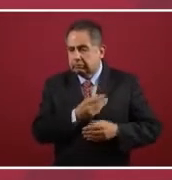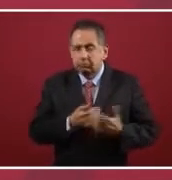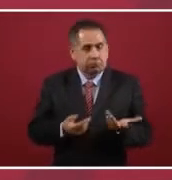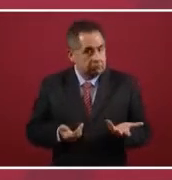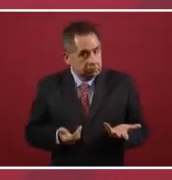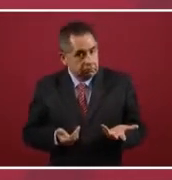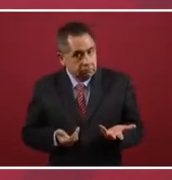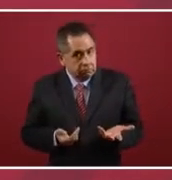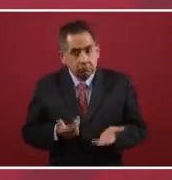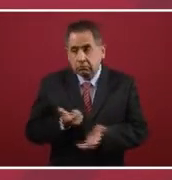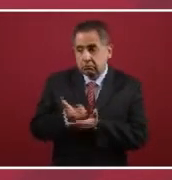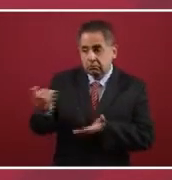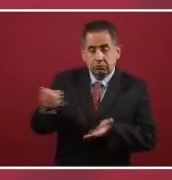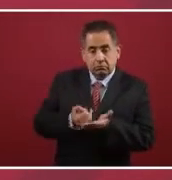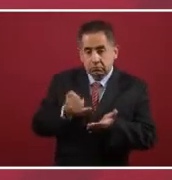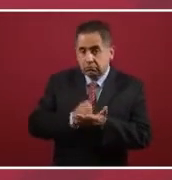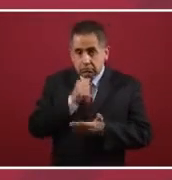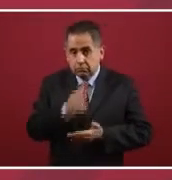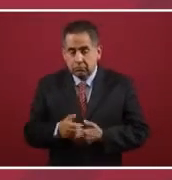para evadir impuestos,